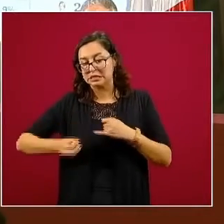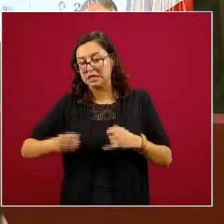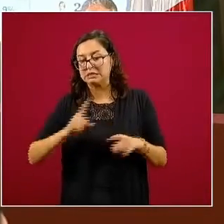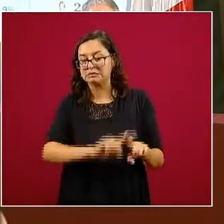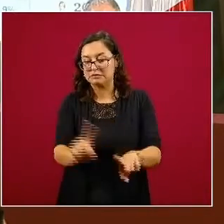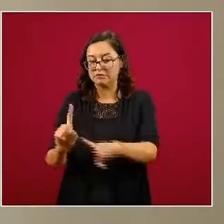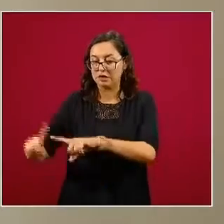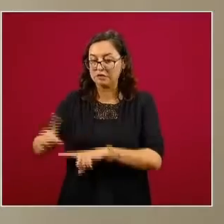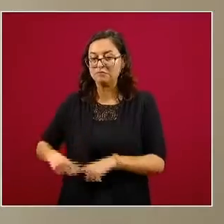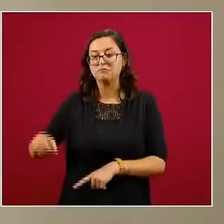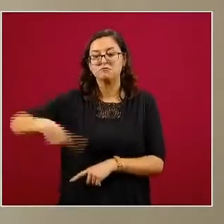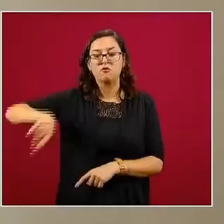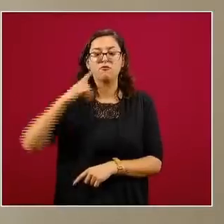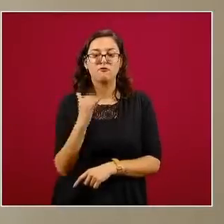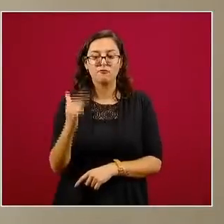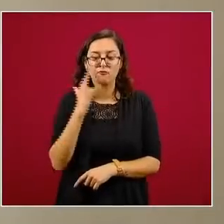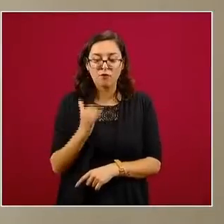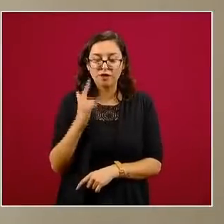decimos que el